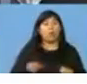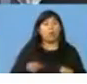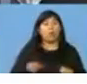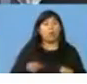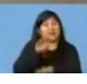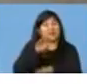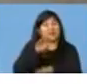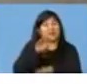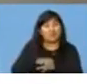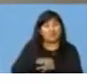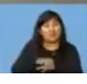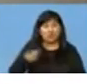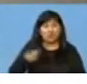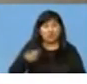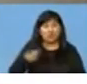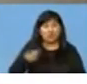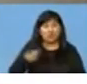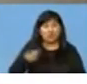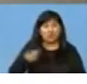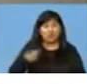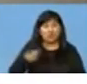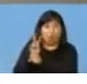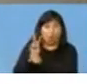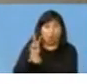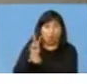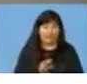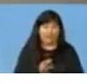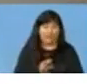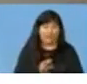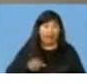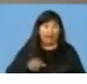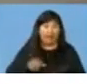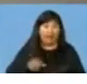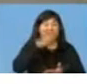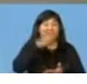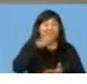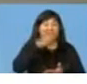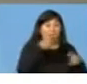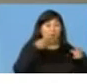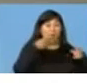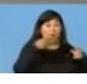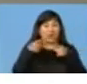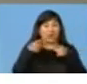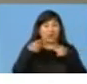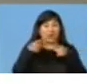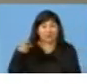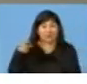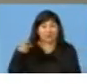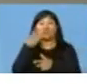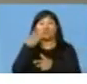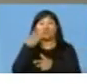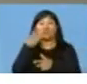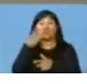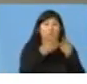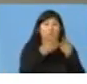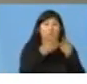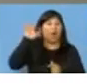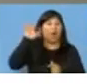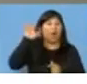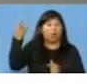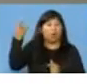ESMA contribuye específicamente con 5 objetivos de Naciones Unidas, de los 17 totales. Estos objetivos tienen que ver